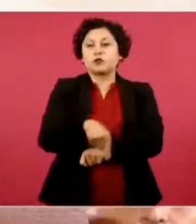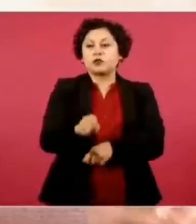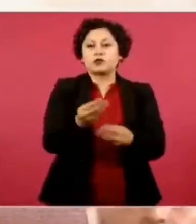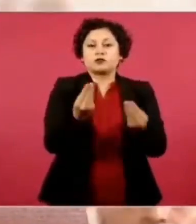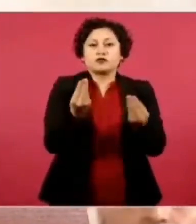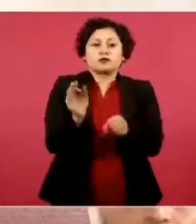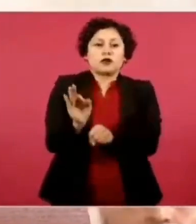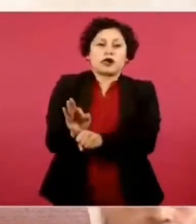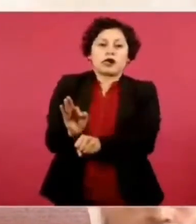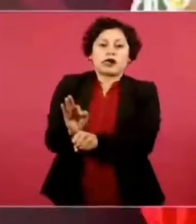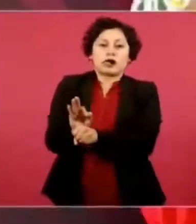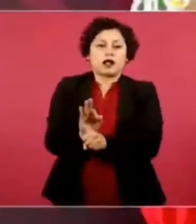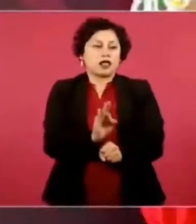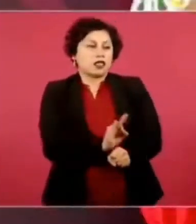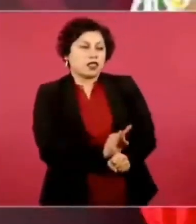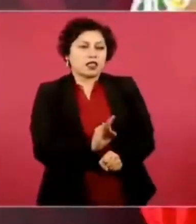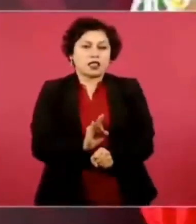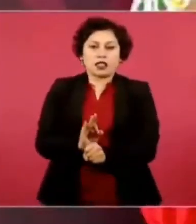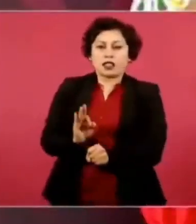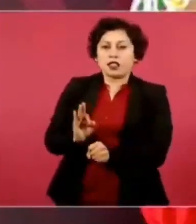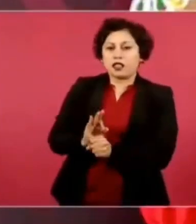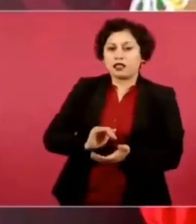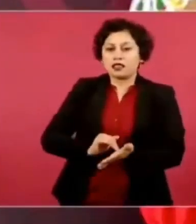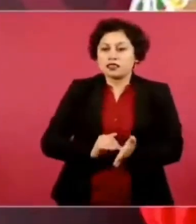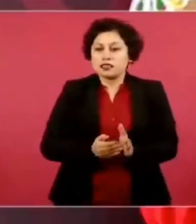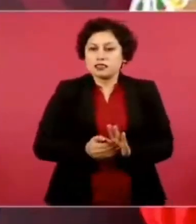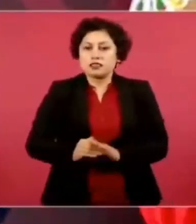Se tapan unos con otros.